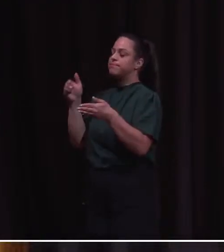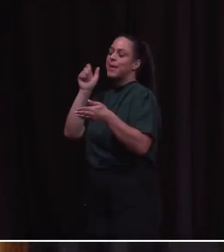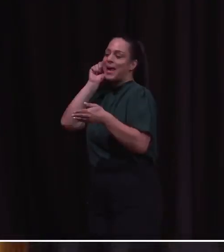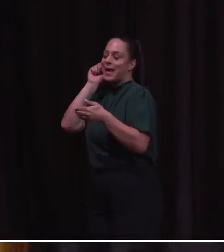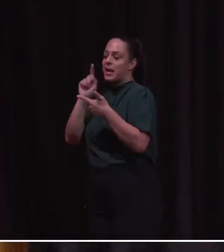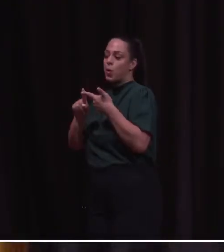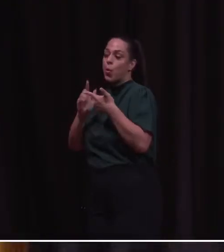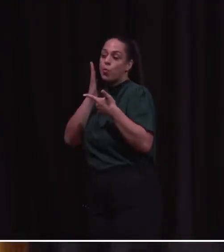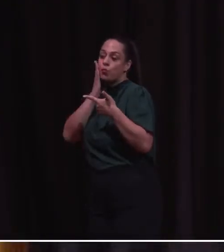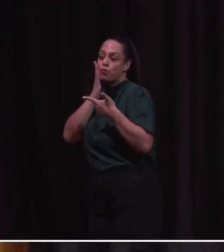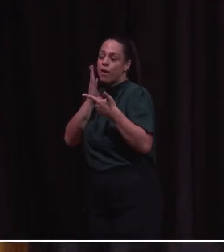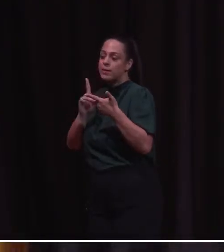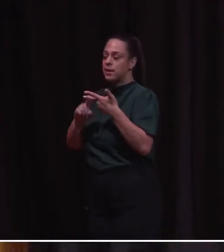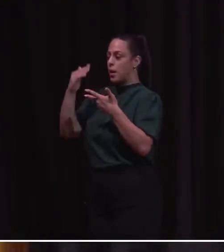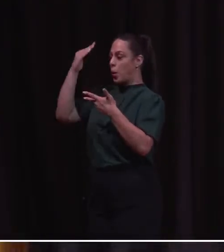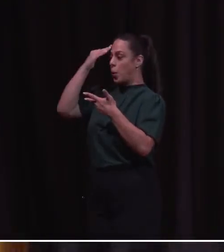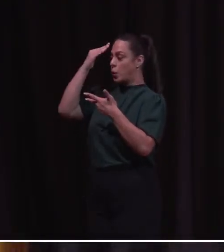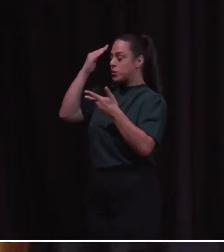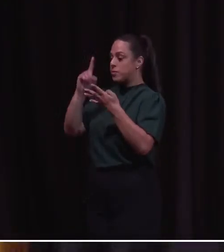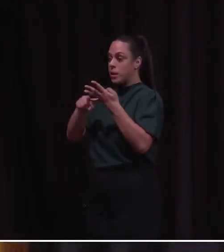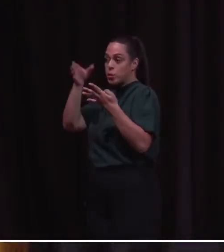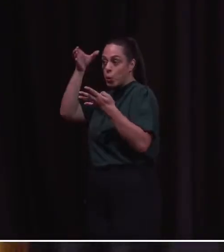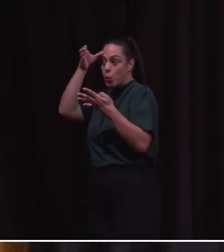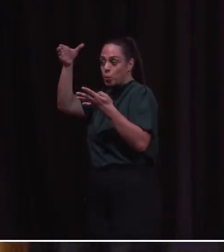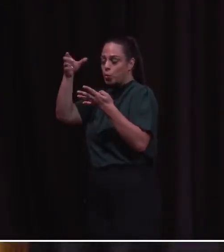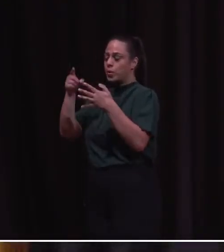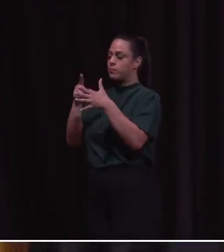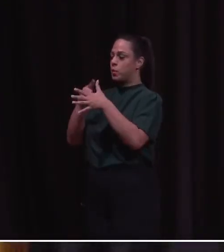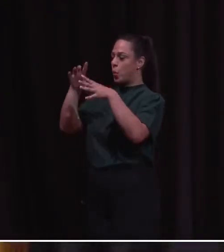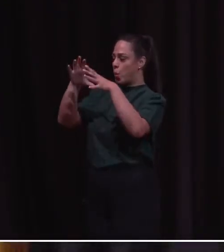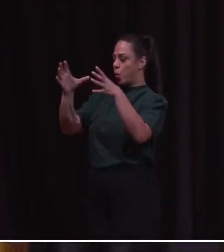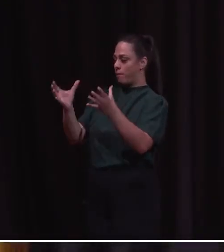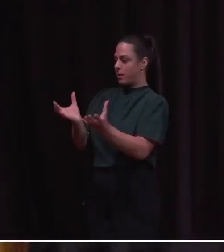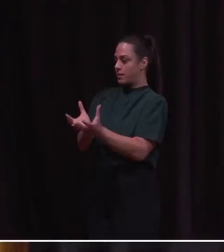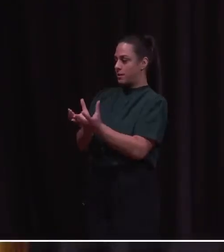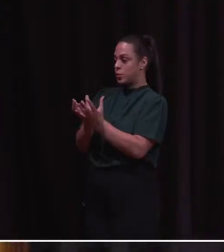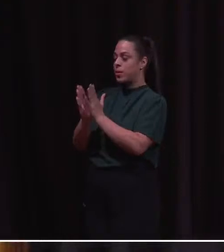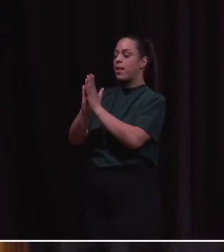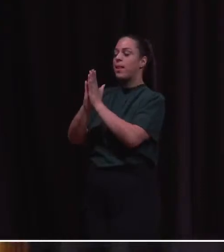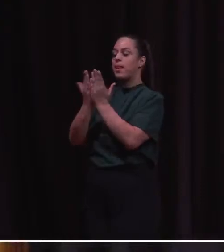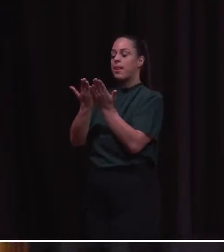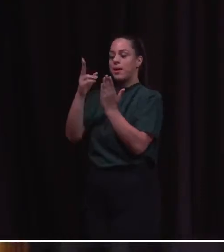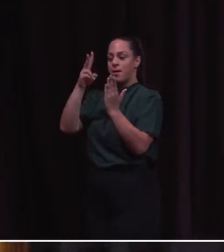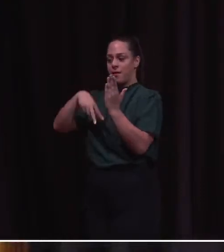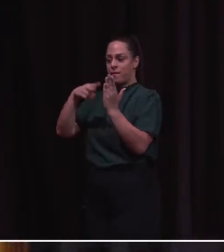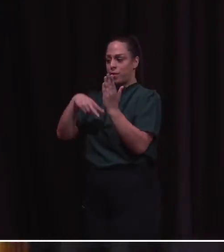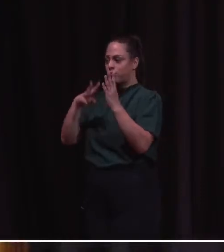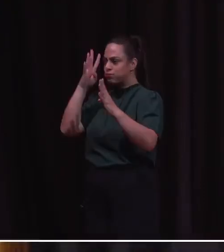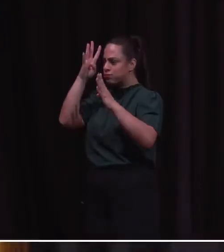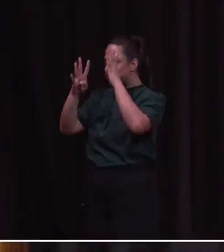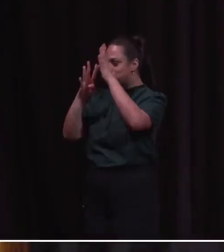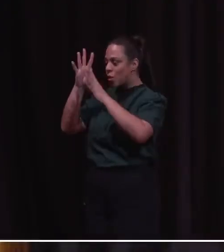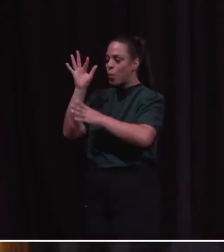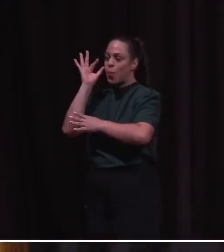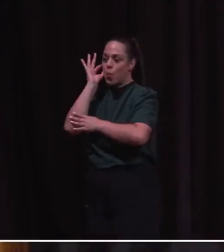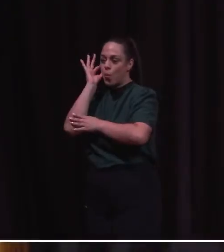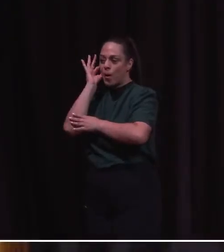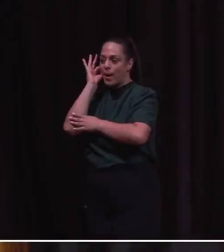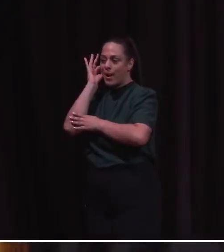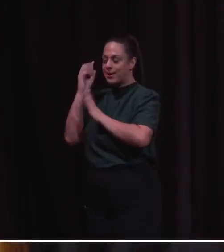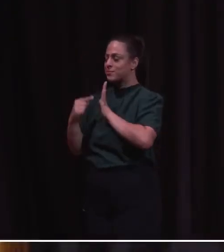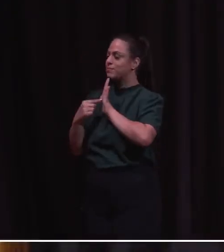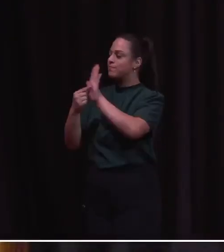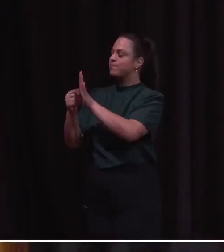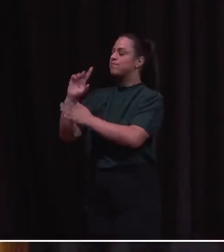el conocimiento, la cultura y la globalización. Su libro, La Invención de las Mujeres, dar un sentido africano a